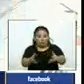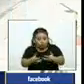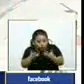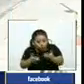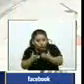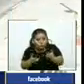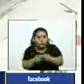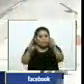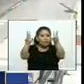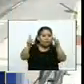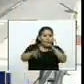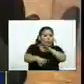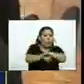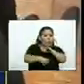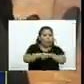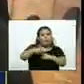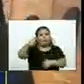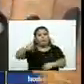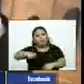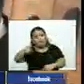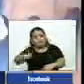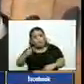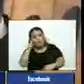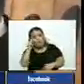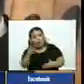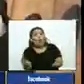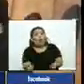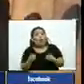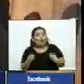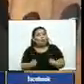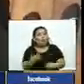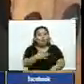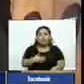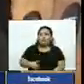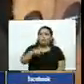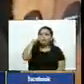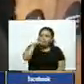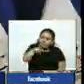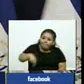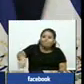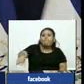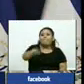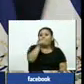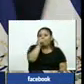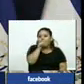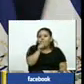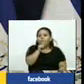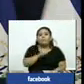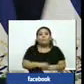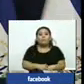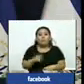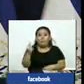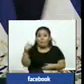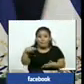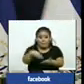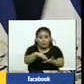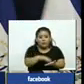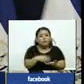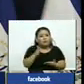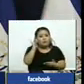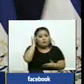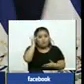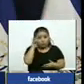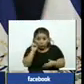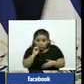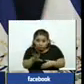tiempo. Dentro de los próximos meses se verán los primeros resultados, pero el presidente pidió paciencia a la ciudadanía. La población debe saber que la CICIG ya está